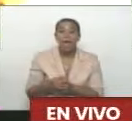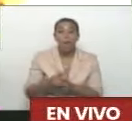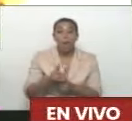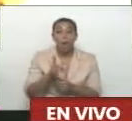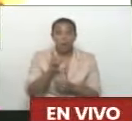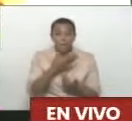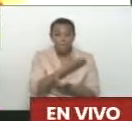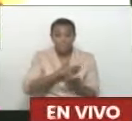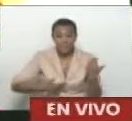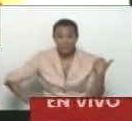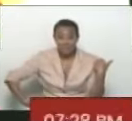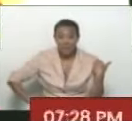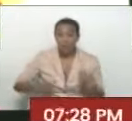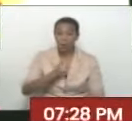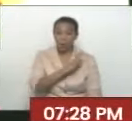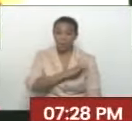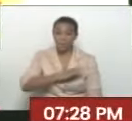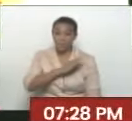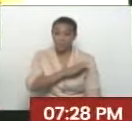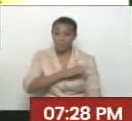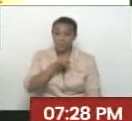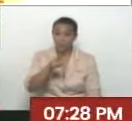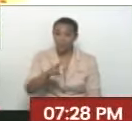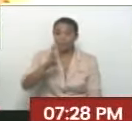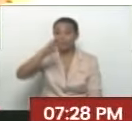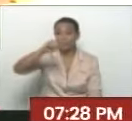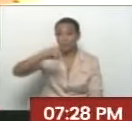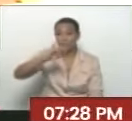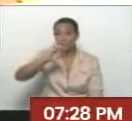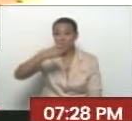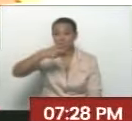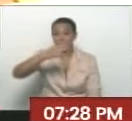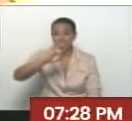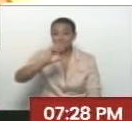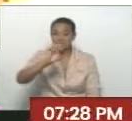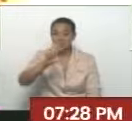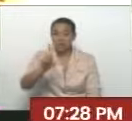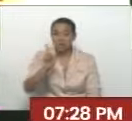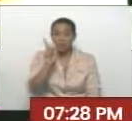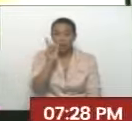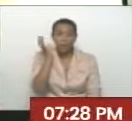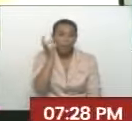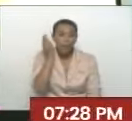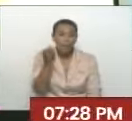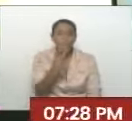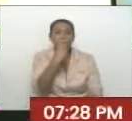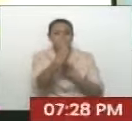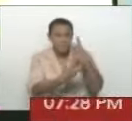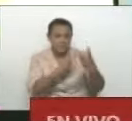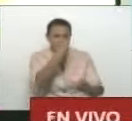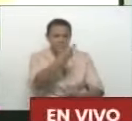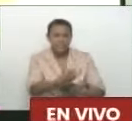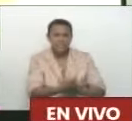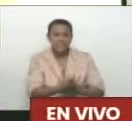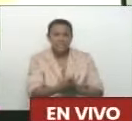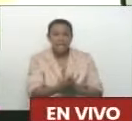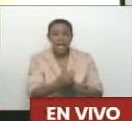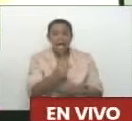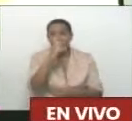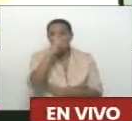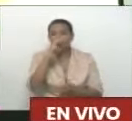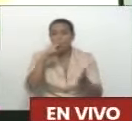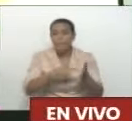como alta comisionada, ¿recuerdan? De Naciones Unidas, ella nos hizo una visita en el año